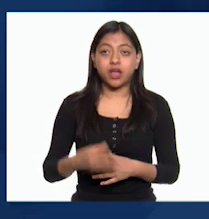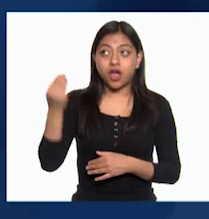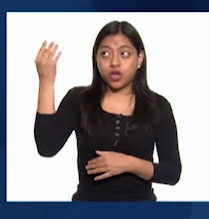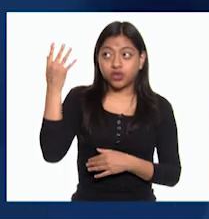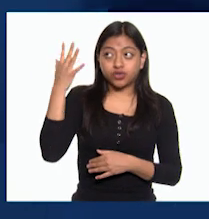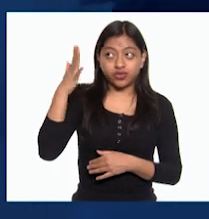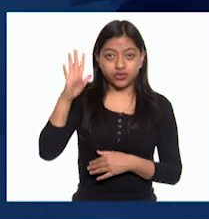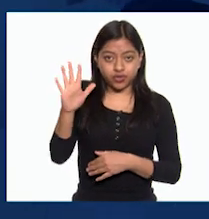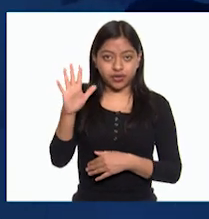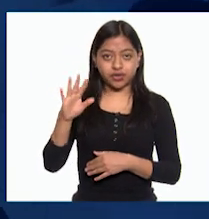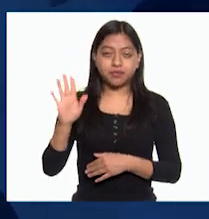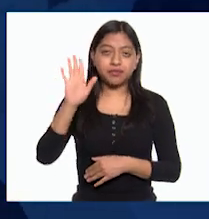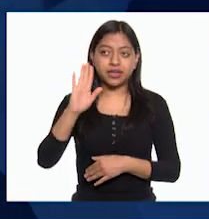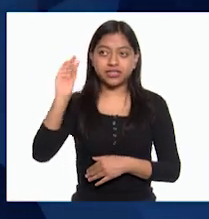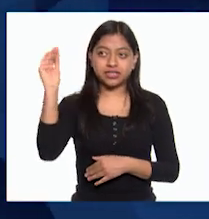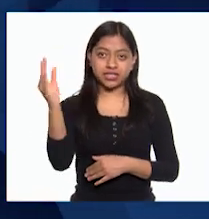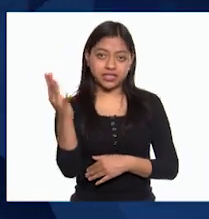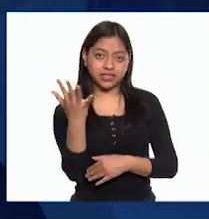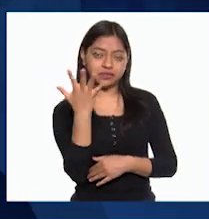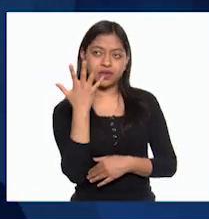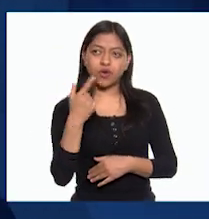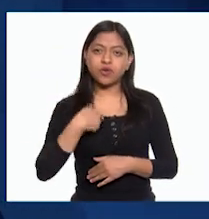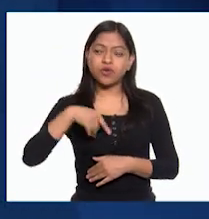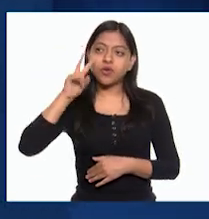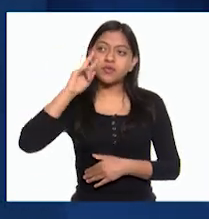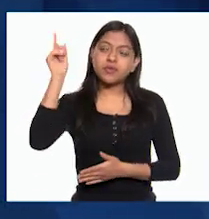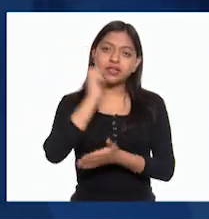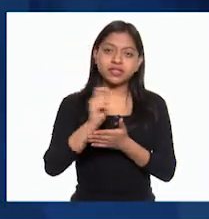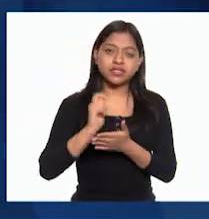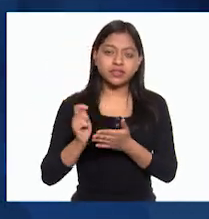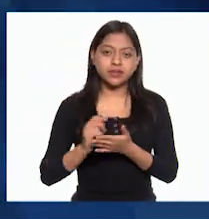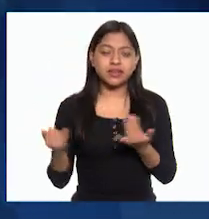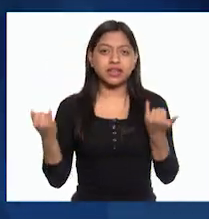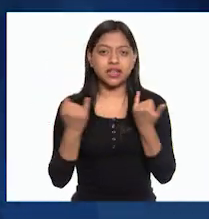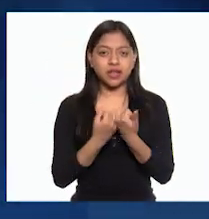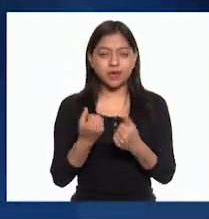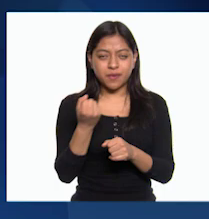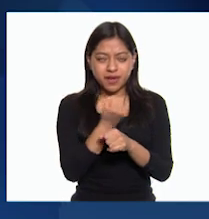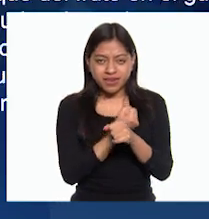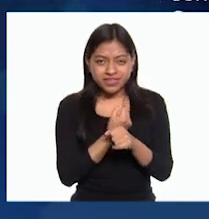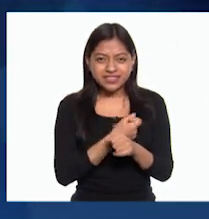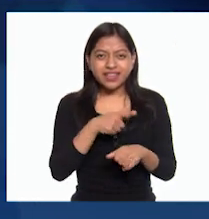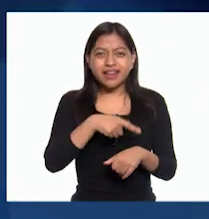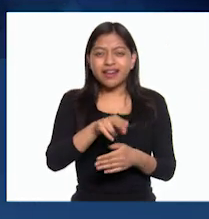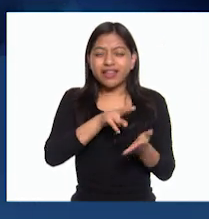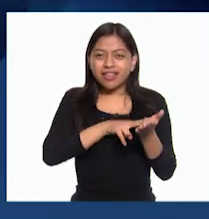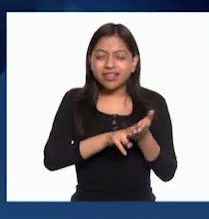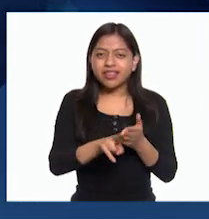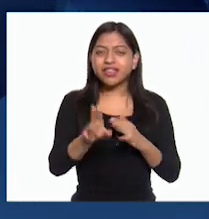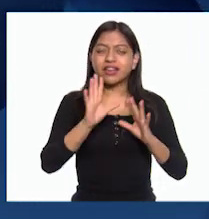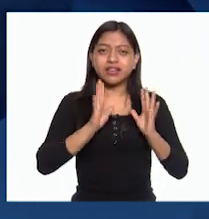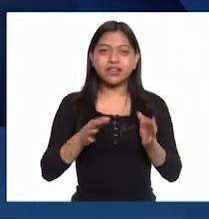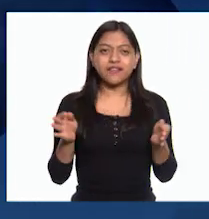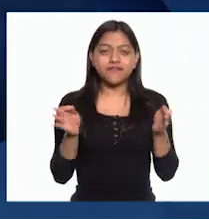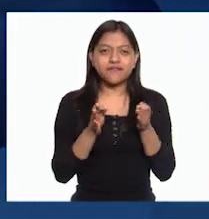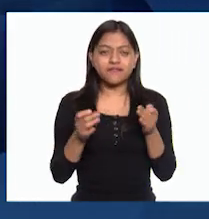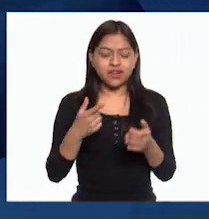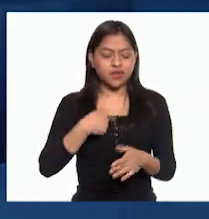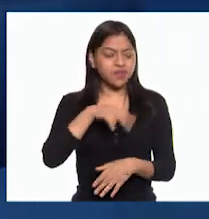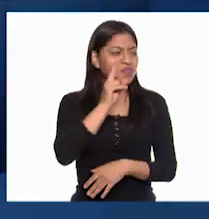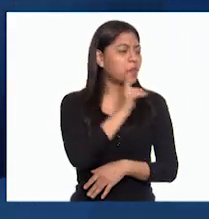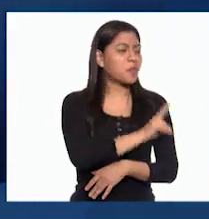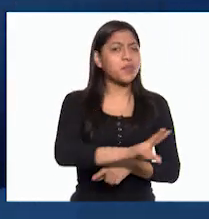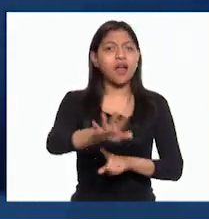precave sombras, la mano vuelta a garra, la sangre ennegrecida y congelada. Y, sin